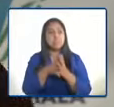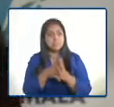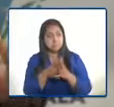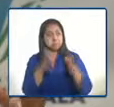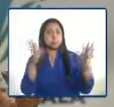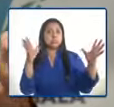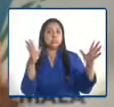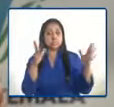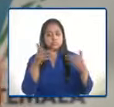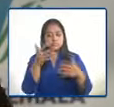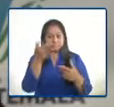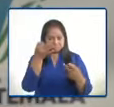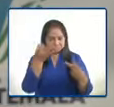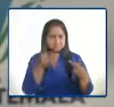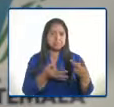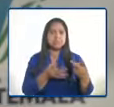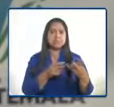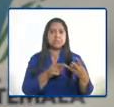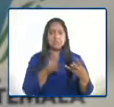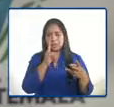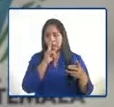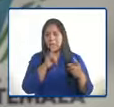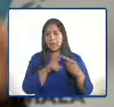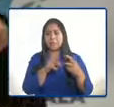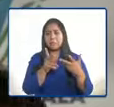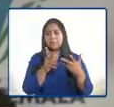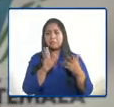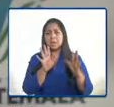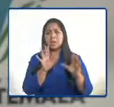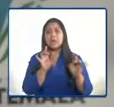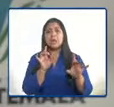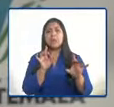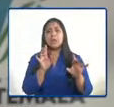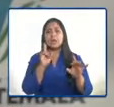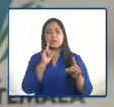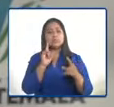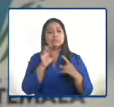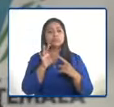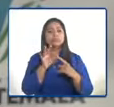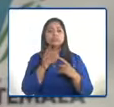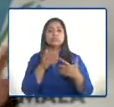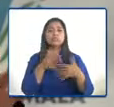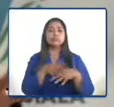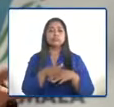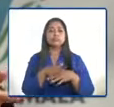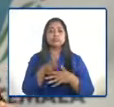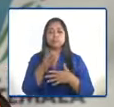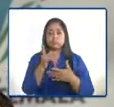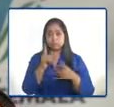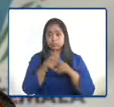hemos dignificado, incluso el nuevo centro especializado en reinserción tendrá